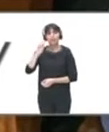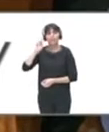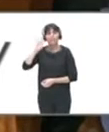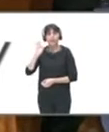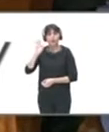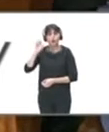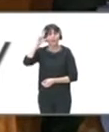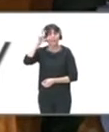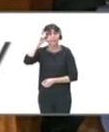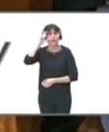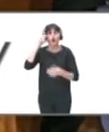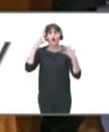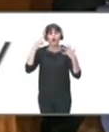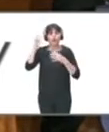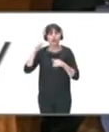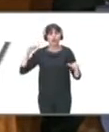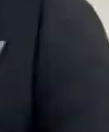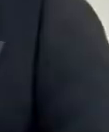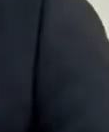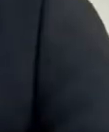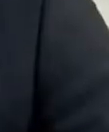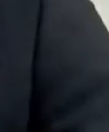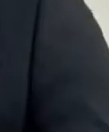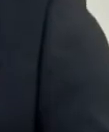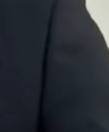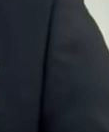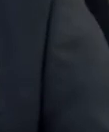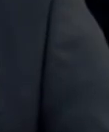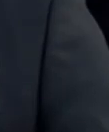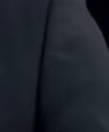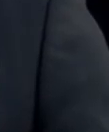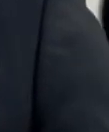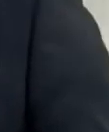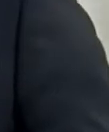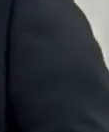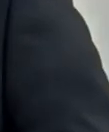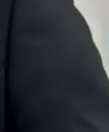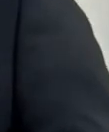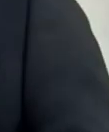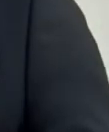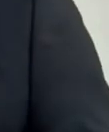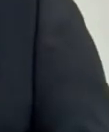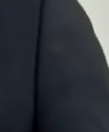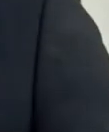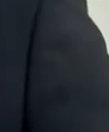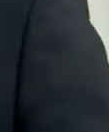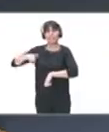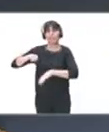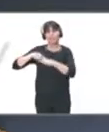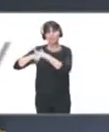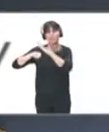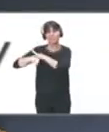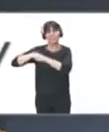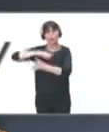numérica que vive en la propaganda e incapaz de gestionar lo único que va bien en canarias en lo que no depende del gobierno la llegada de turistas